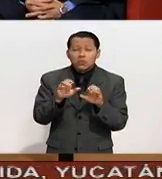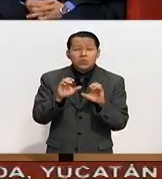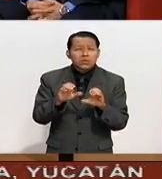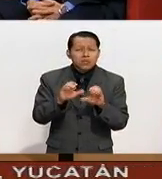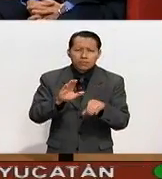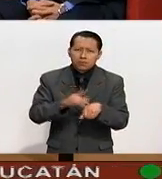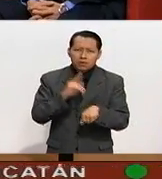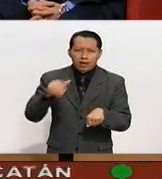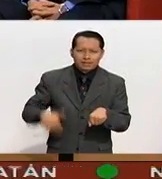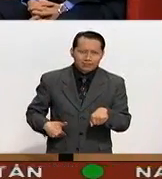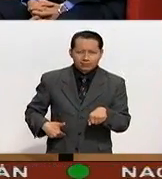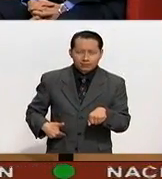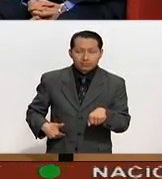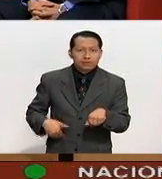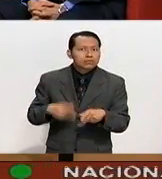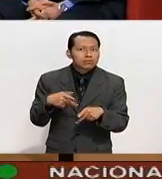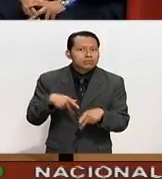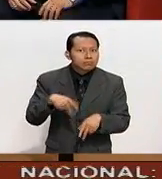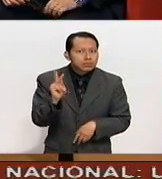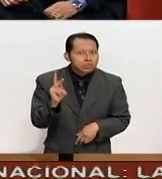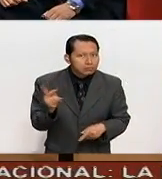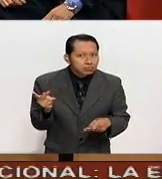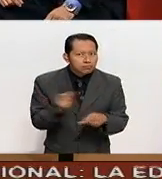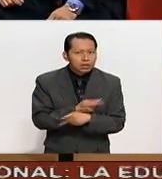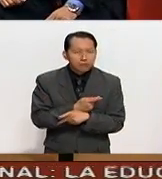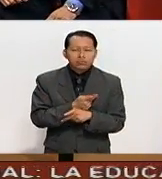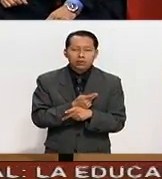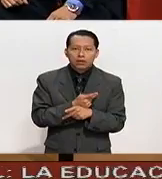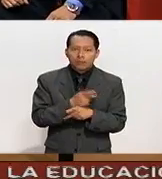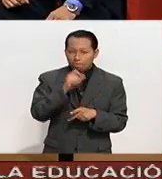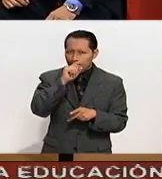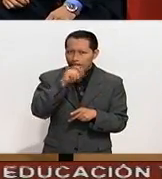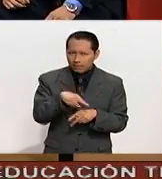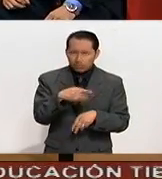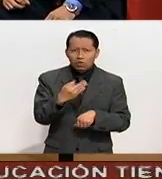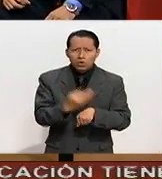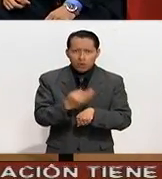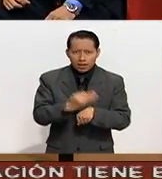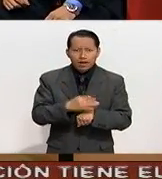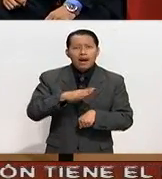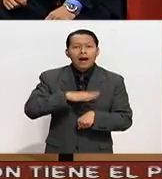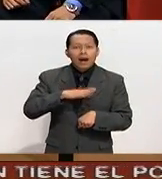hemos hablado y no hemos detenido esto que se está dando con mucha